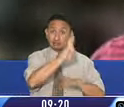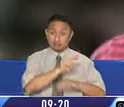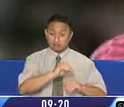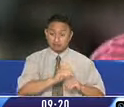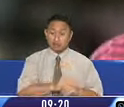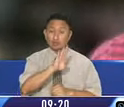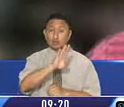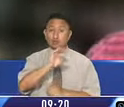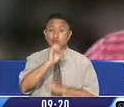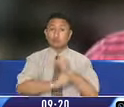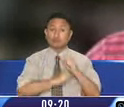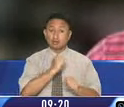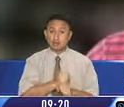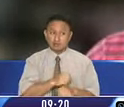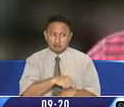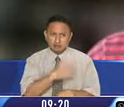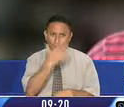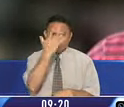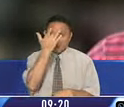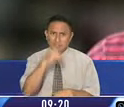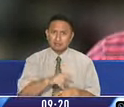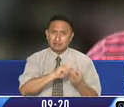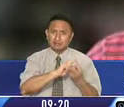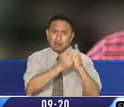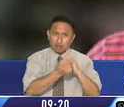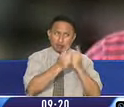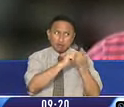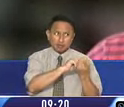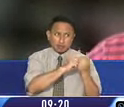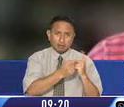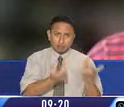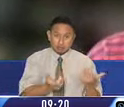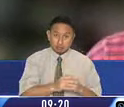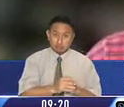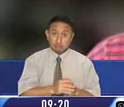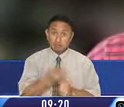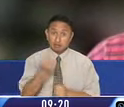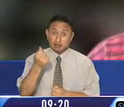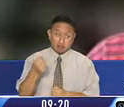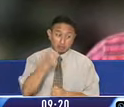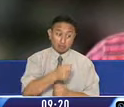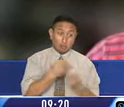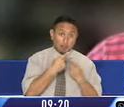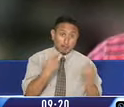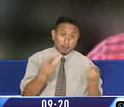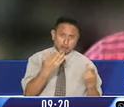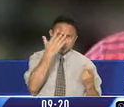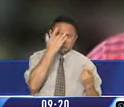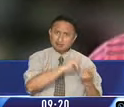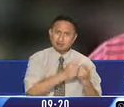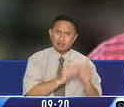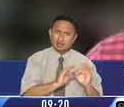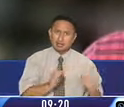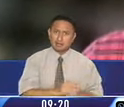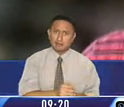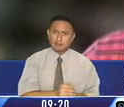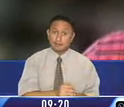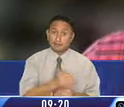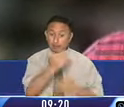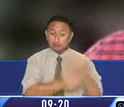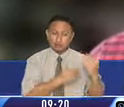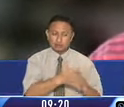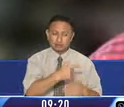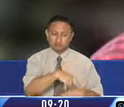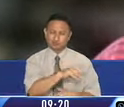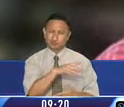años atrás. ¿Por qué no se hacían concursos para cambiar al director si es un recurso público? Entonces, luego de que ves un proceso que es altamente viciado,